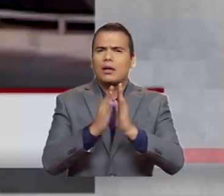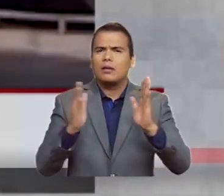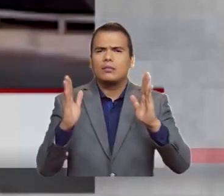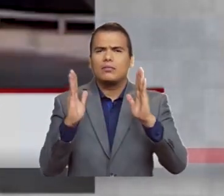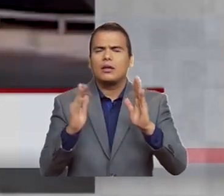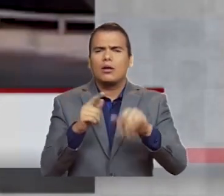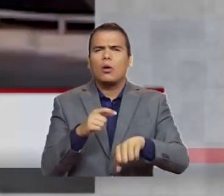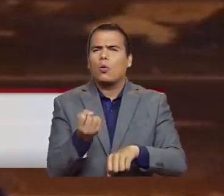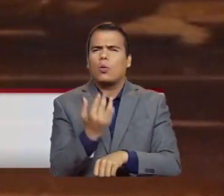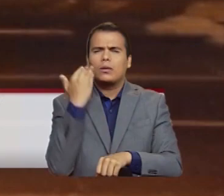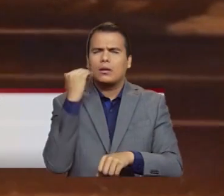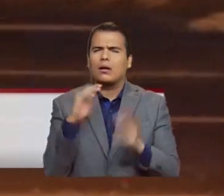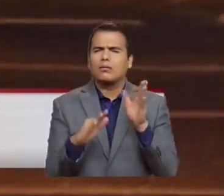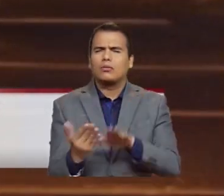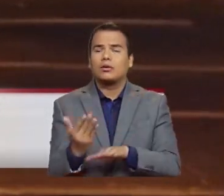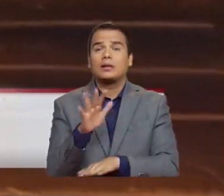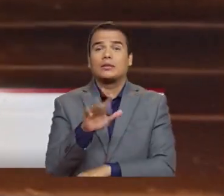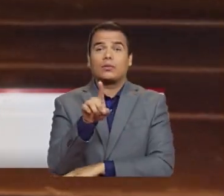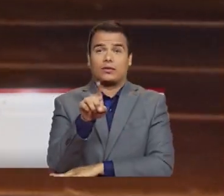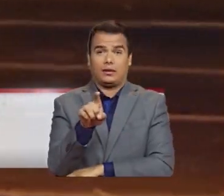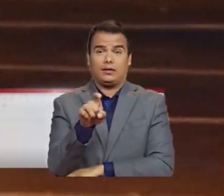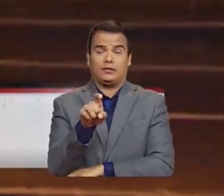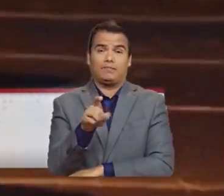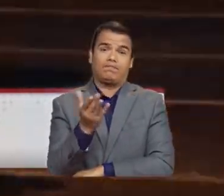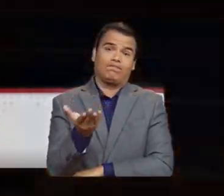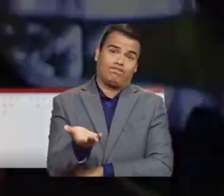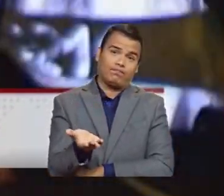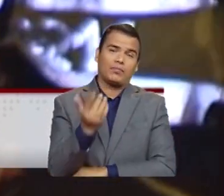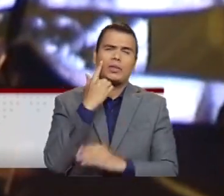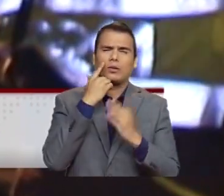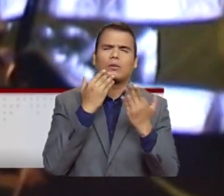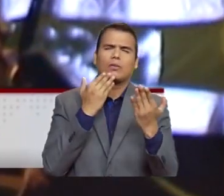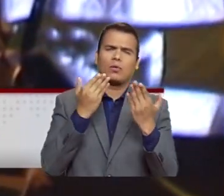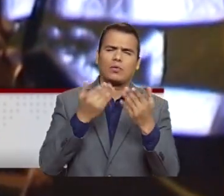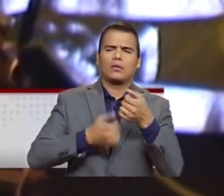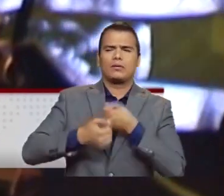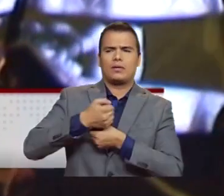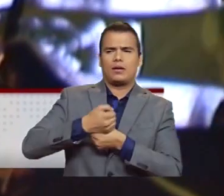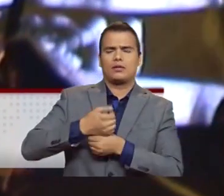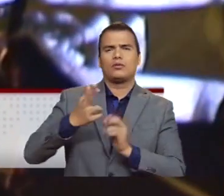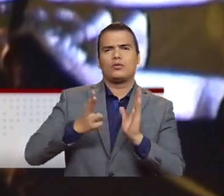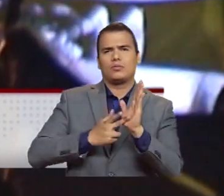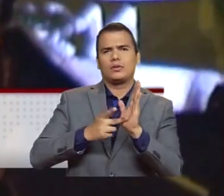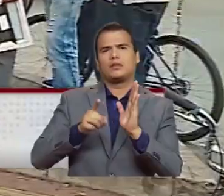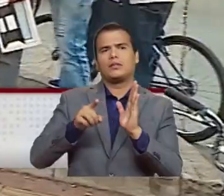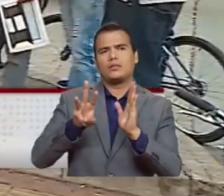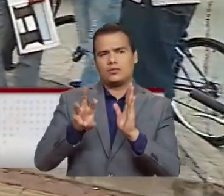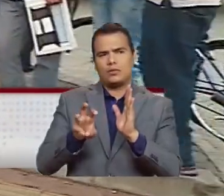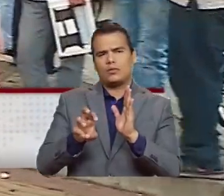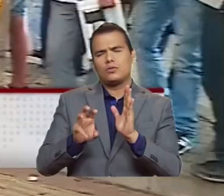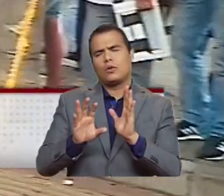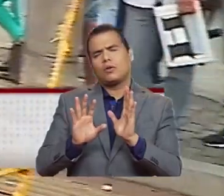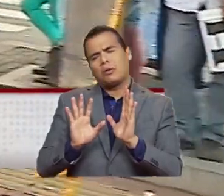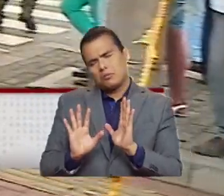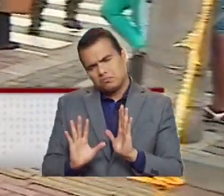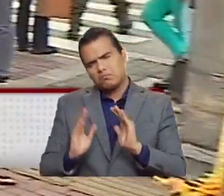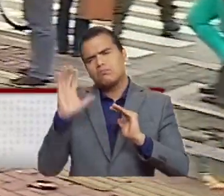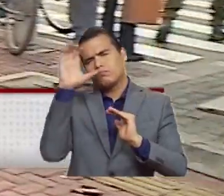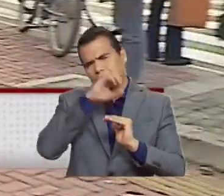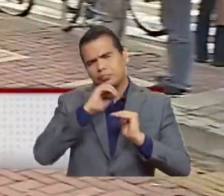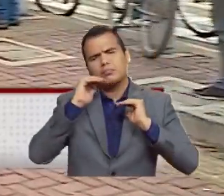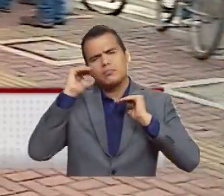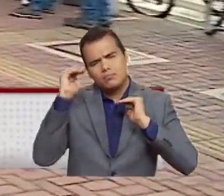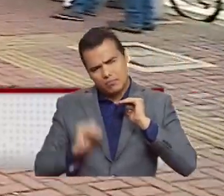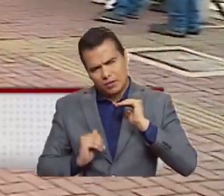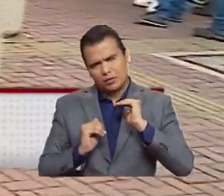lo corrido de este año aunque la cifra es menor si se compara con las mujeres víctimas en el año inmediatamente anterior en donde se